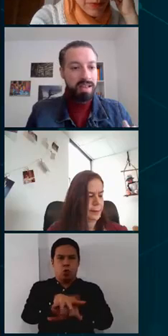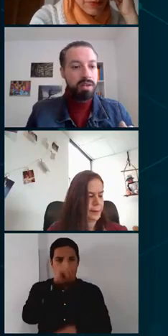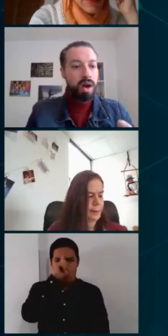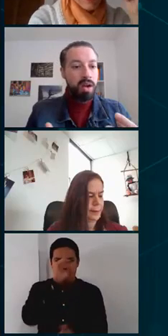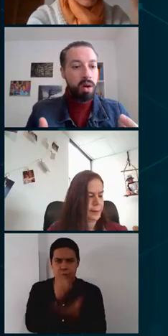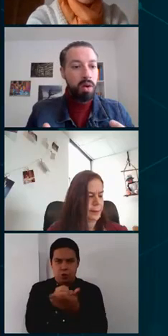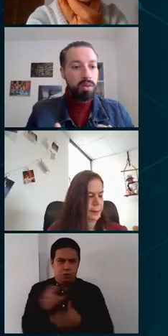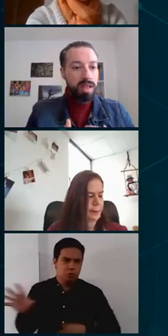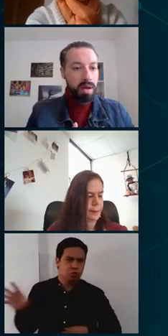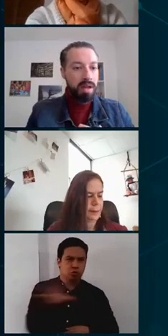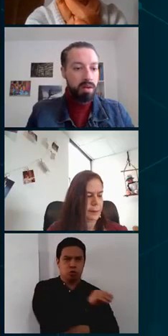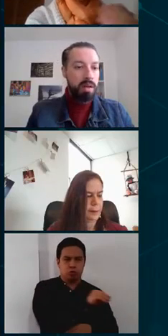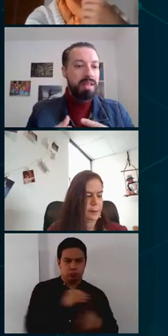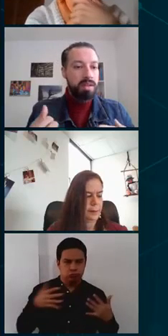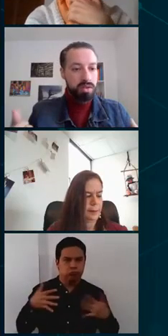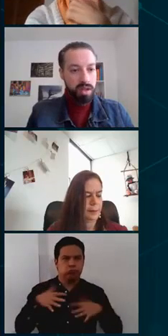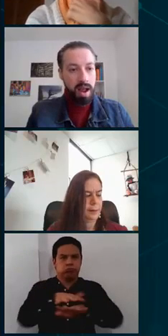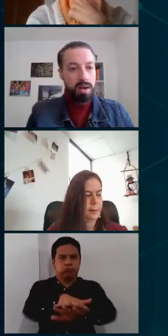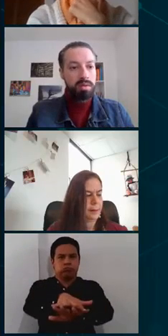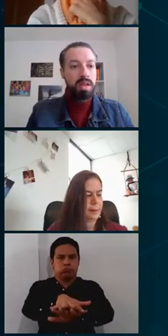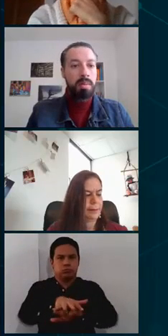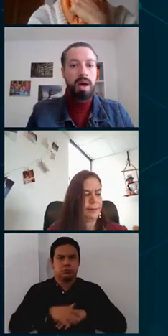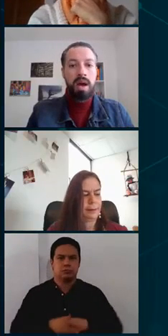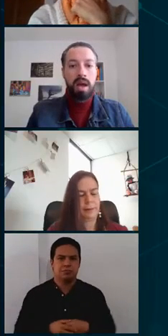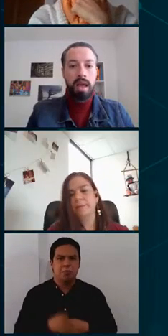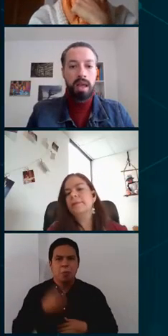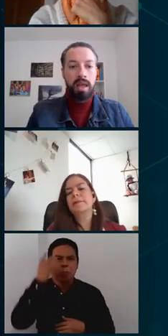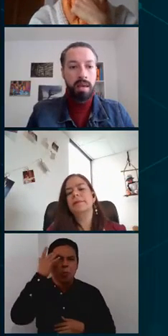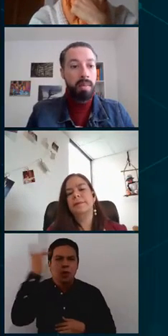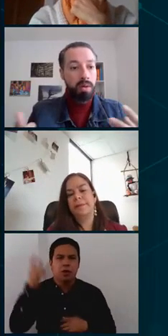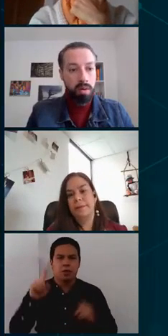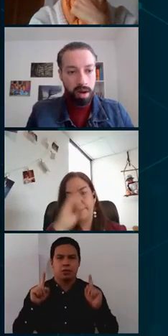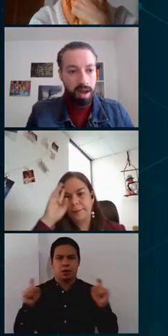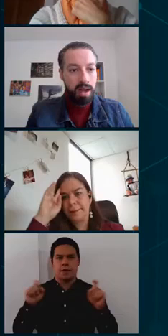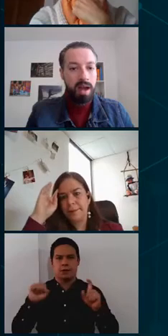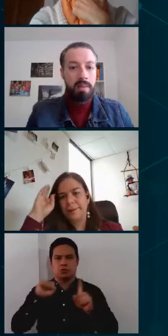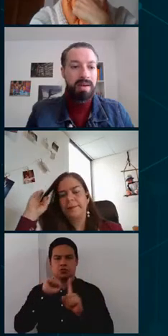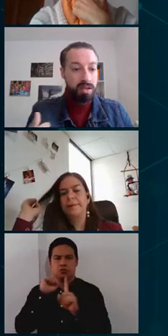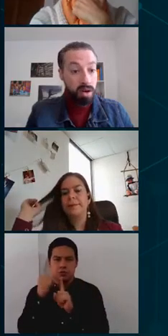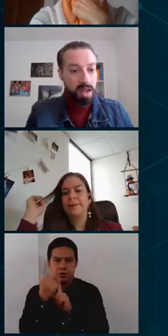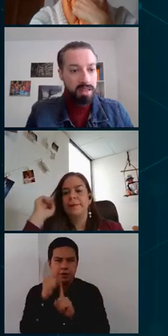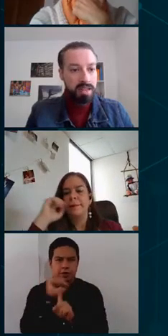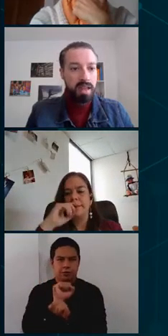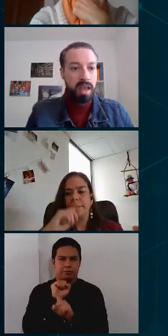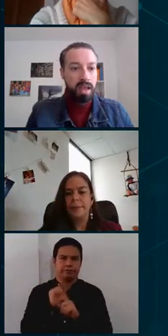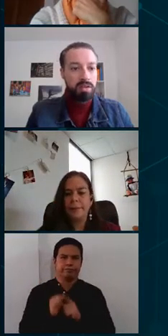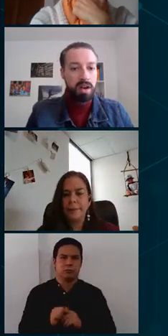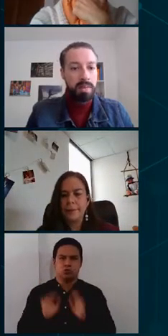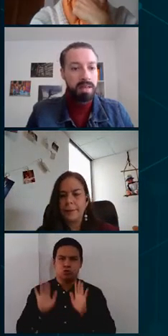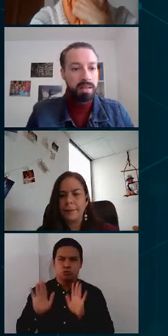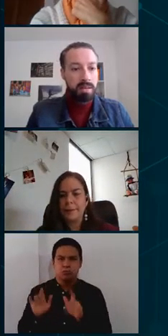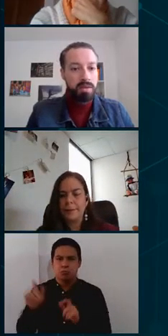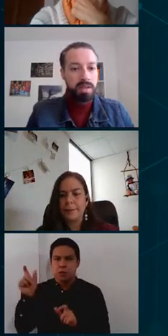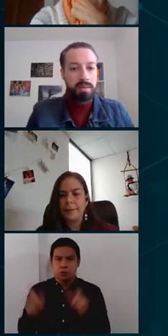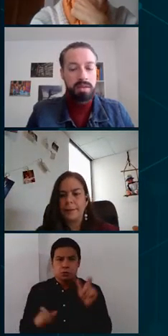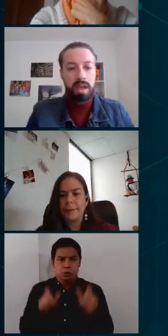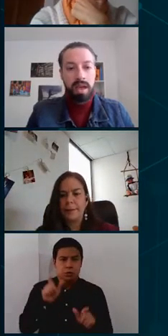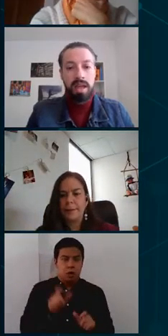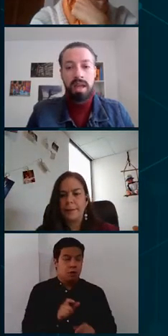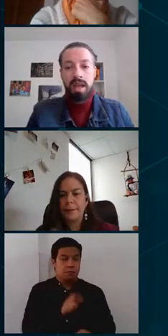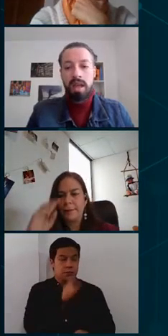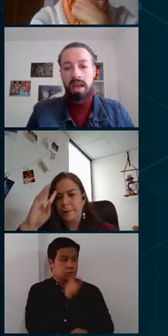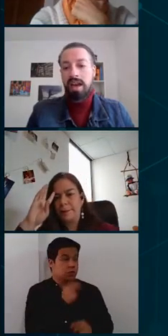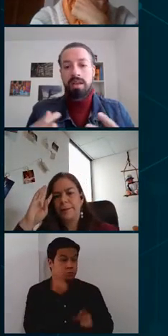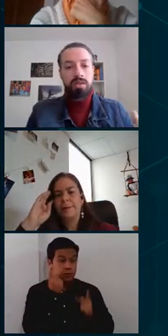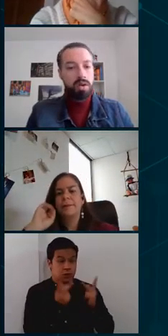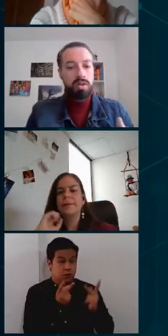hace de esto algo, un tema obviamente social, un tema que involucra a personas, que no solamente estamos, digamos